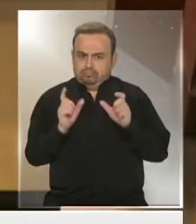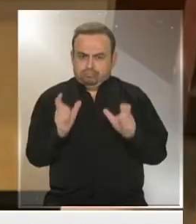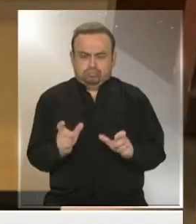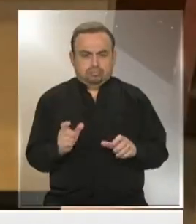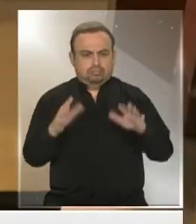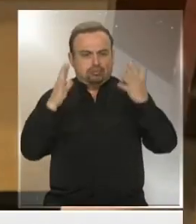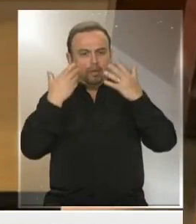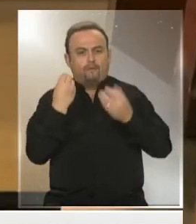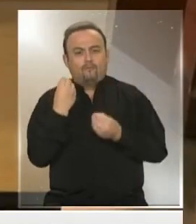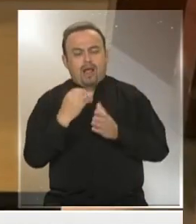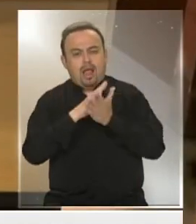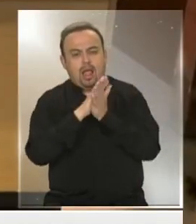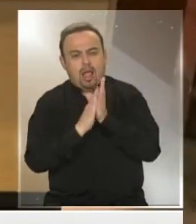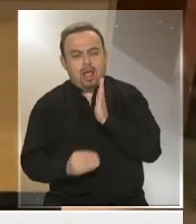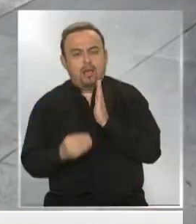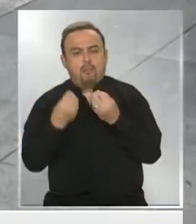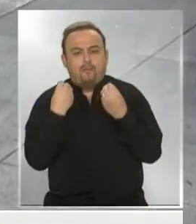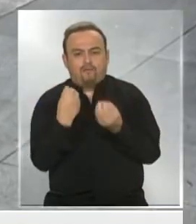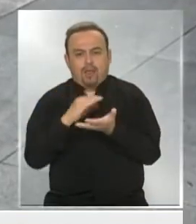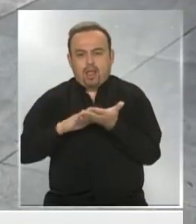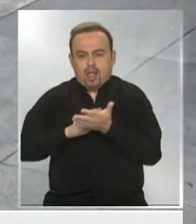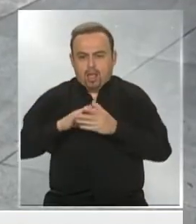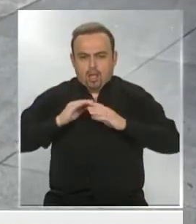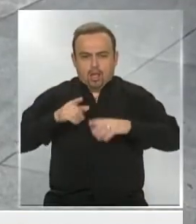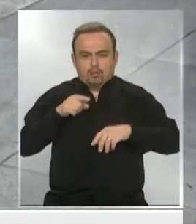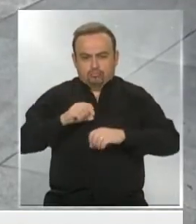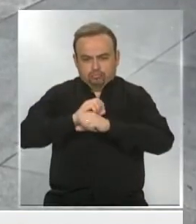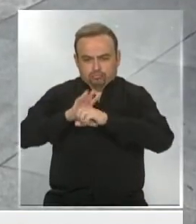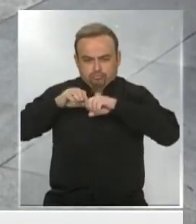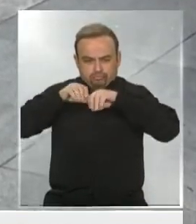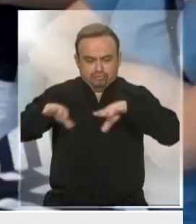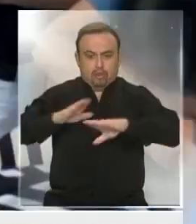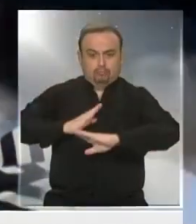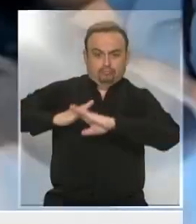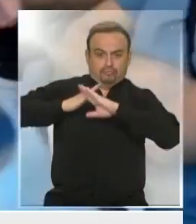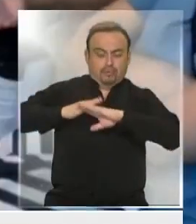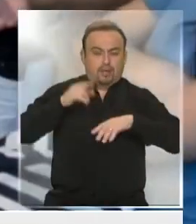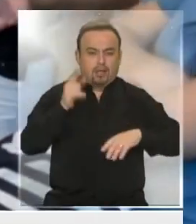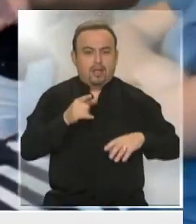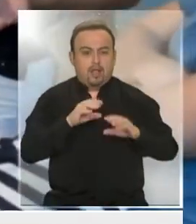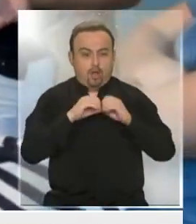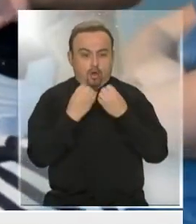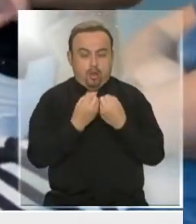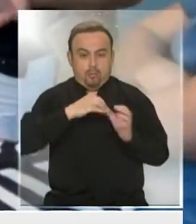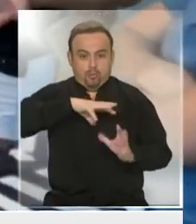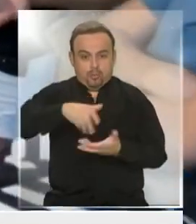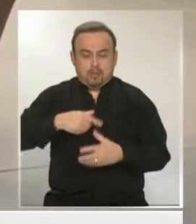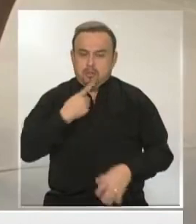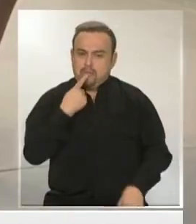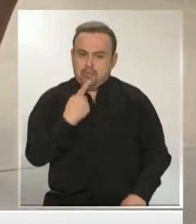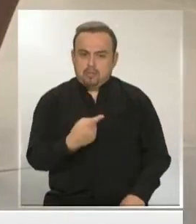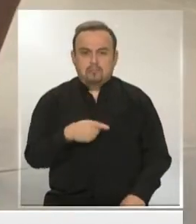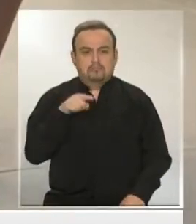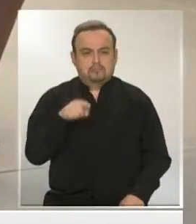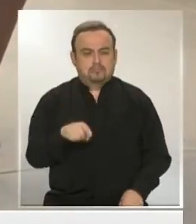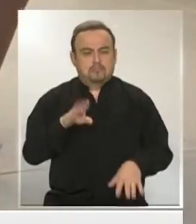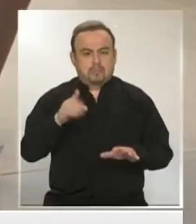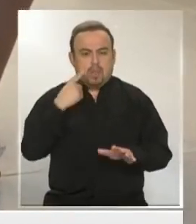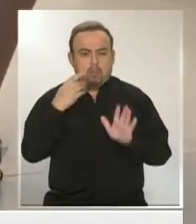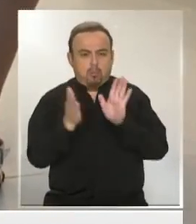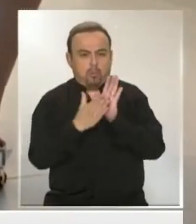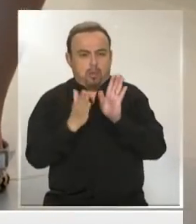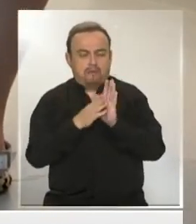elogiada como un modelo para detener la propagación del coronavirus la organización mundial de la salud incluso citó sus pruebas